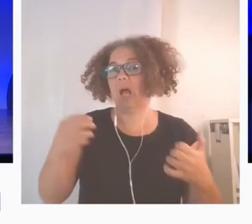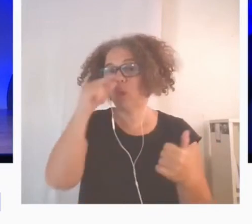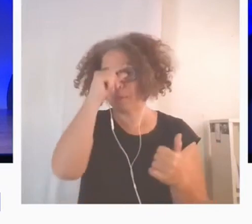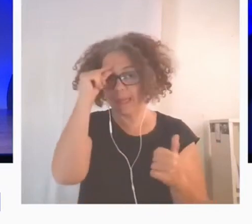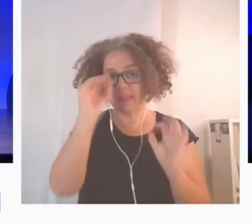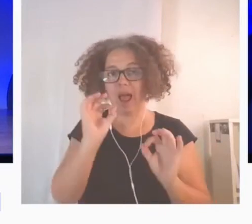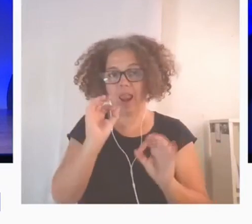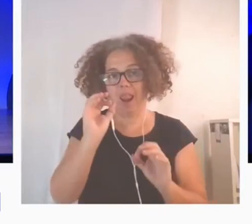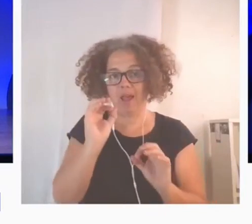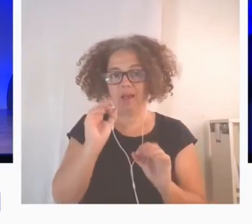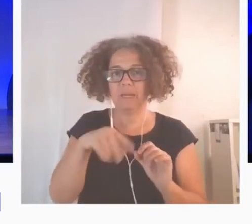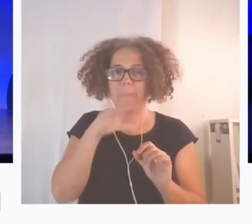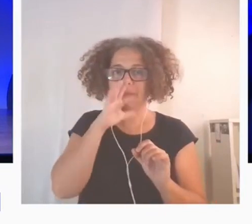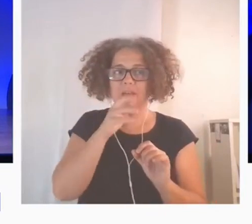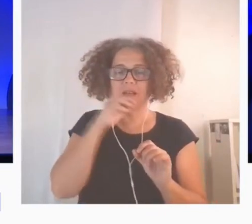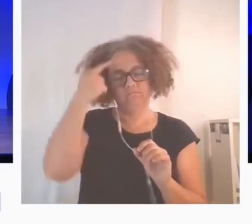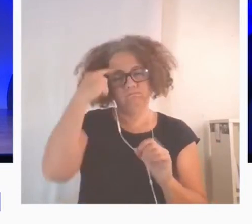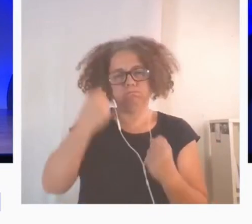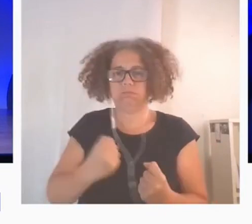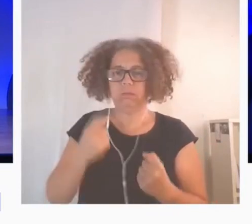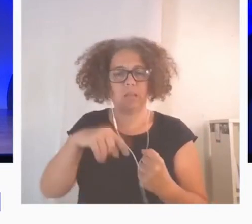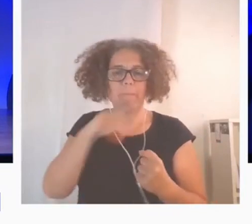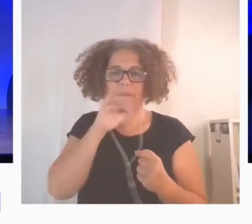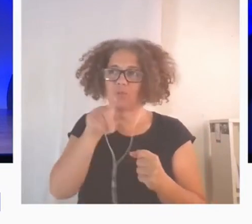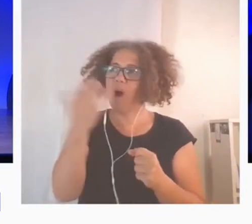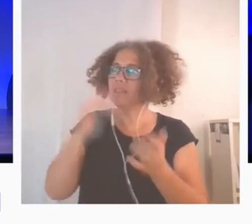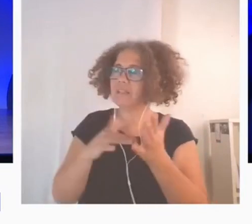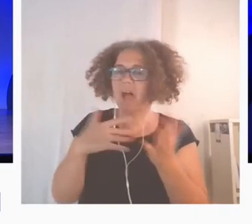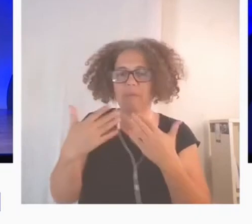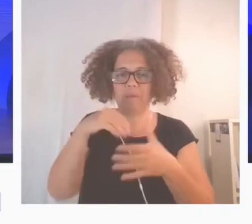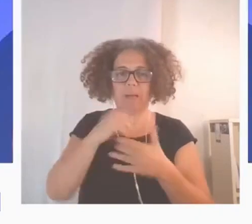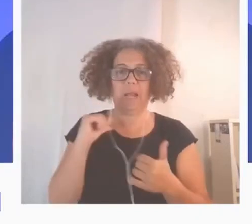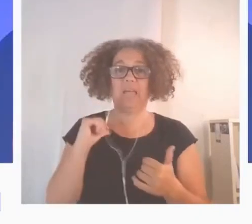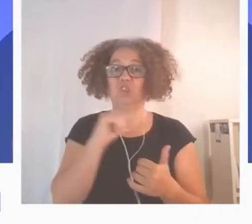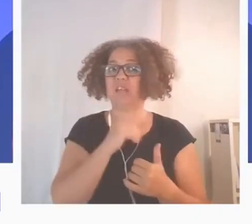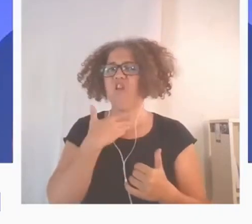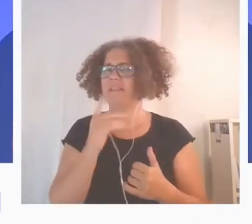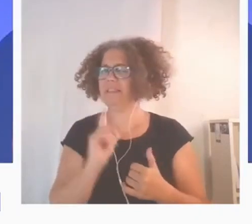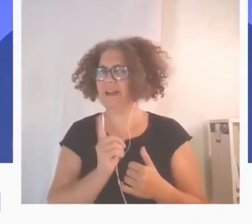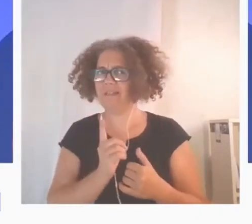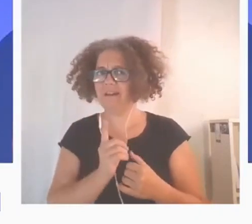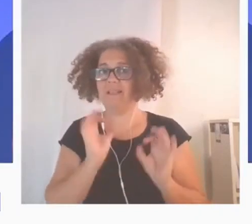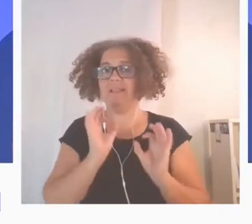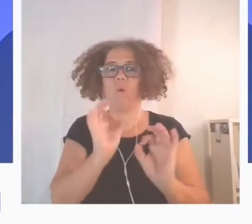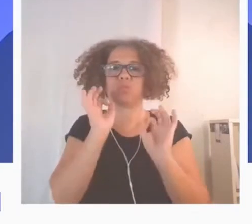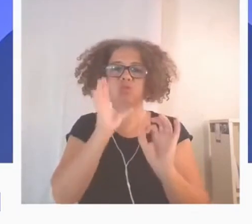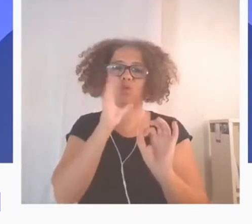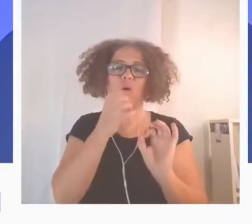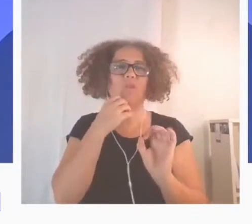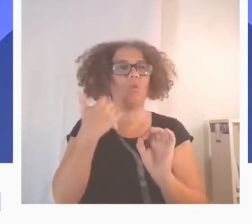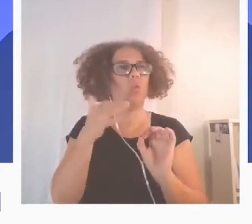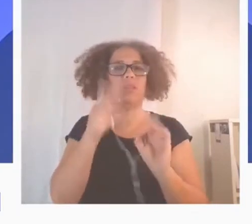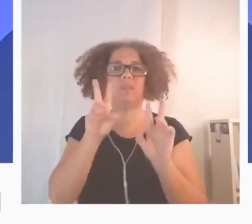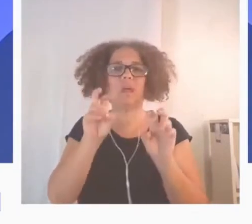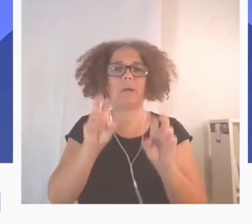parece menor porque, Eider, tú estás asintiendo, antes también has hablado de la soledad no deseada. Cuando enunciamos la cantidad de aspectos en los